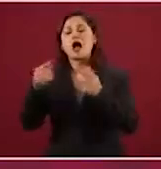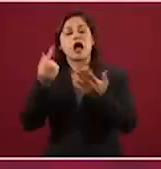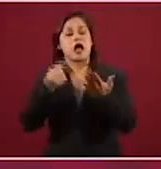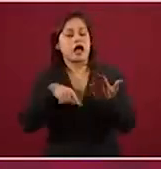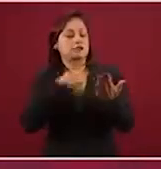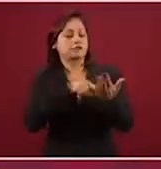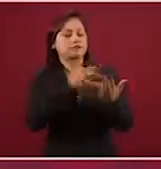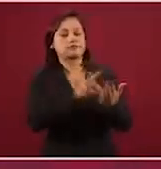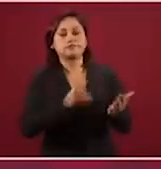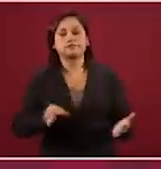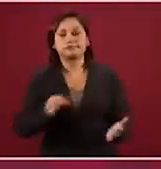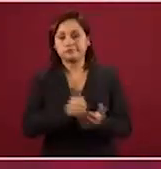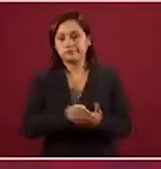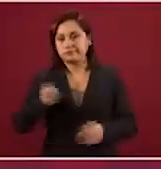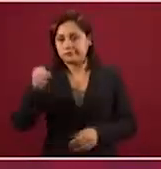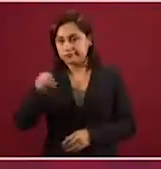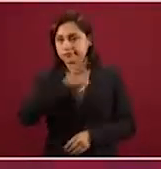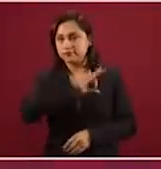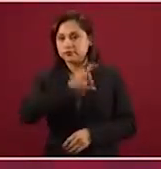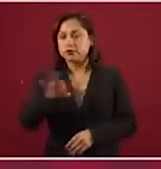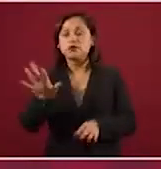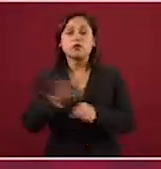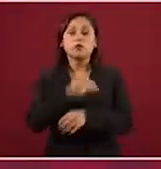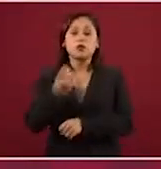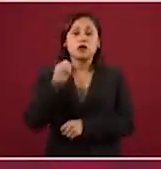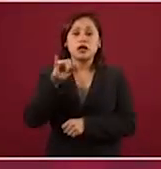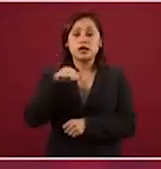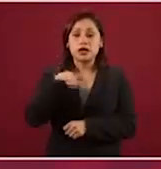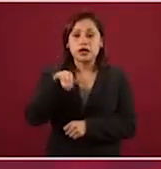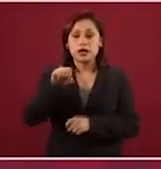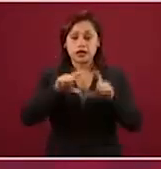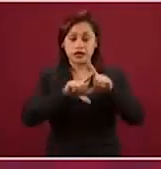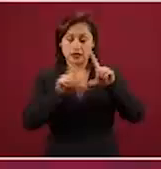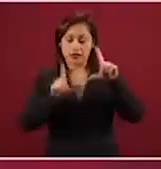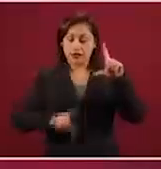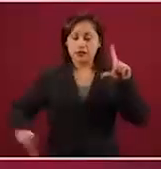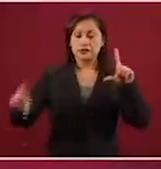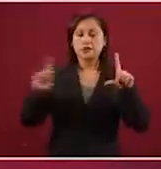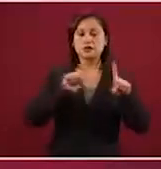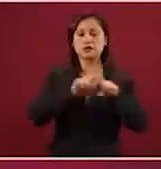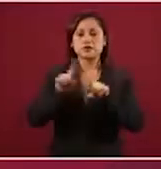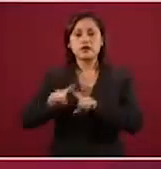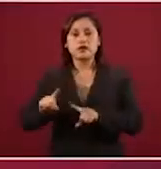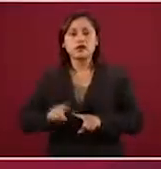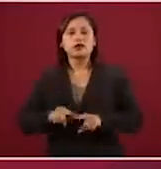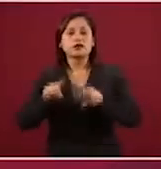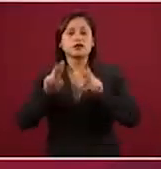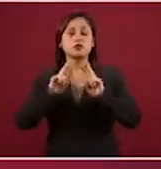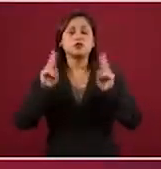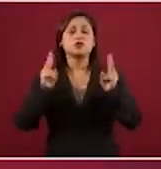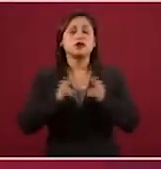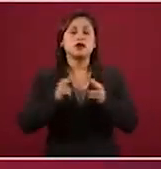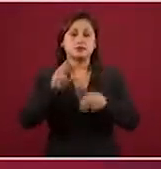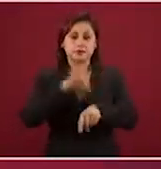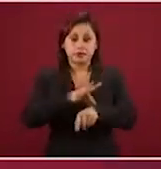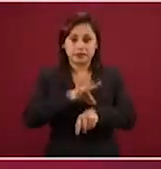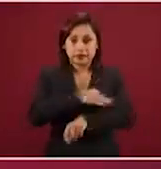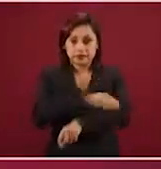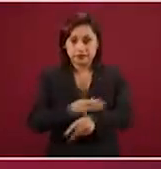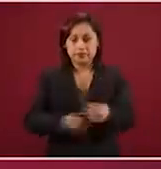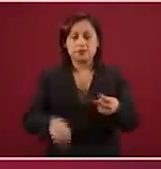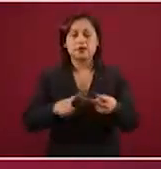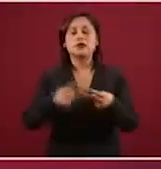el seguro social tiene en su despliegue territorial en una desde medicina familiar en hospitales de segundo y de tercer